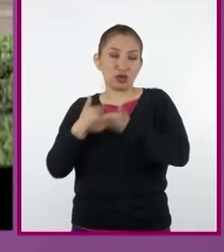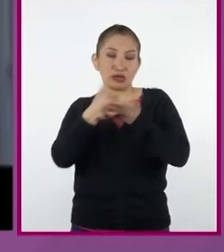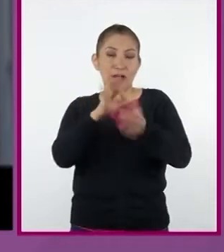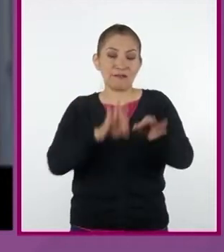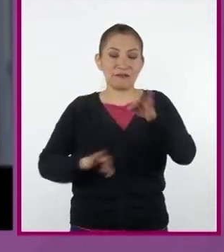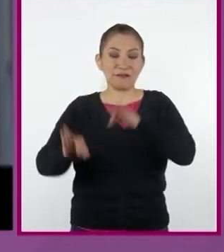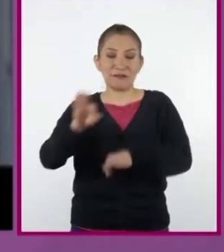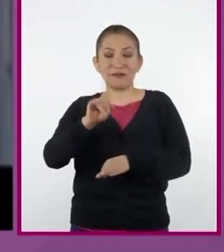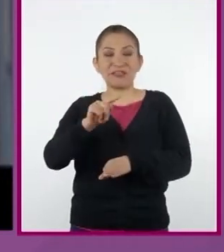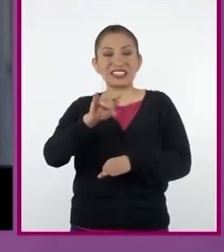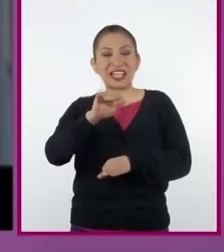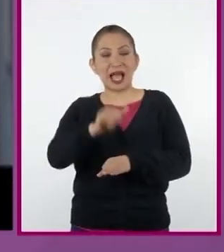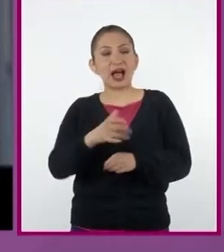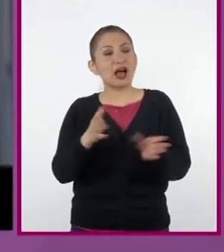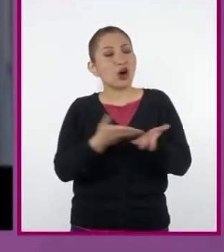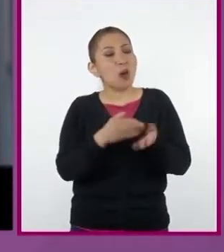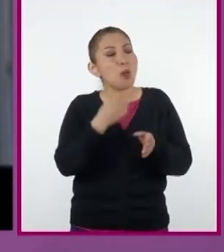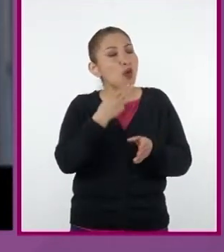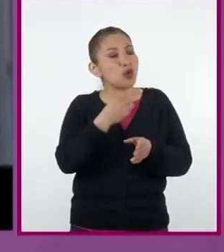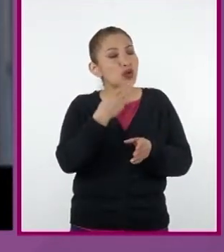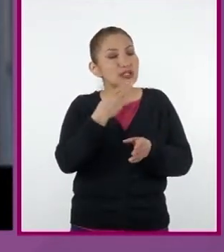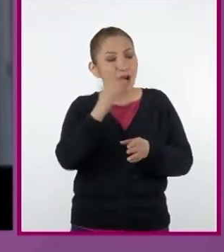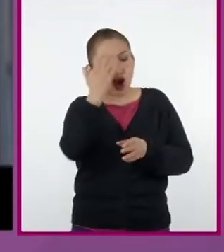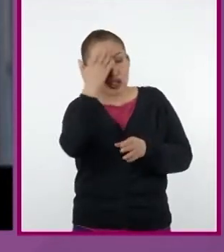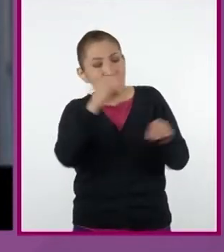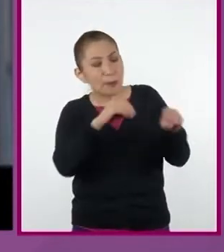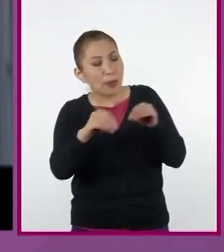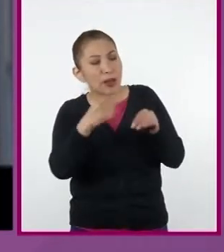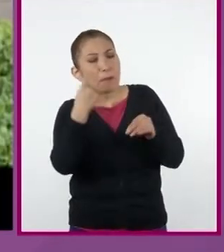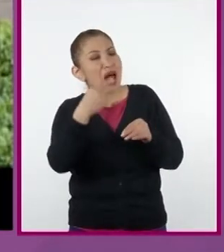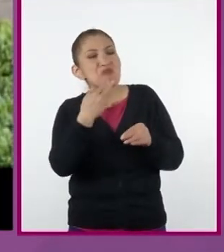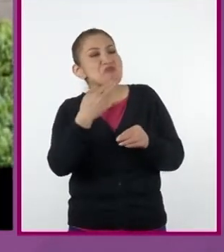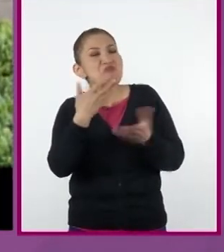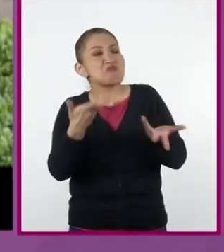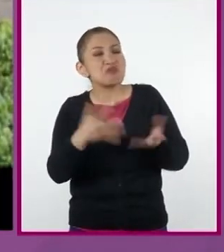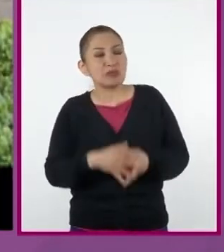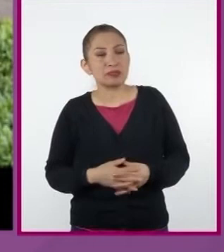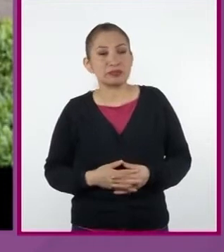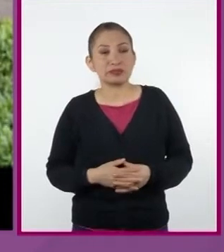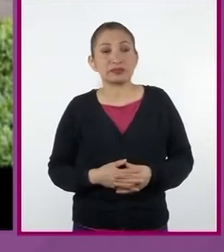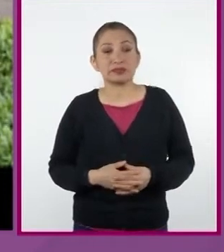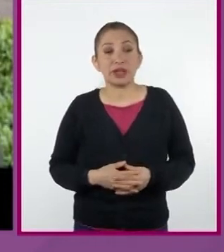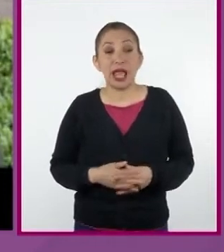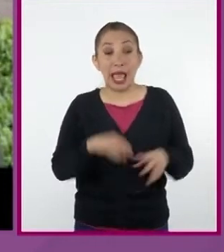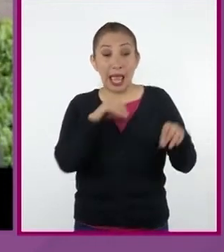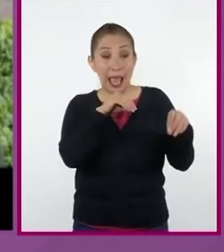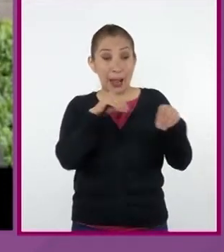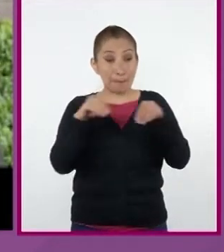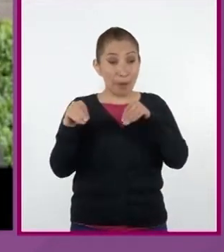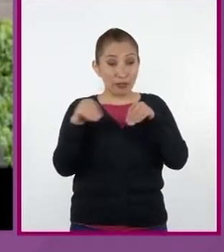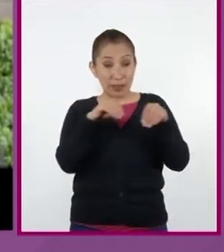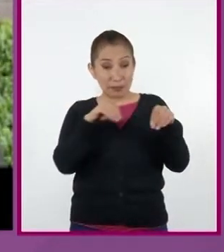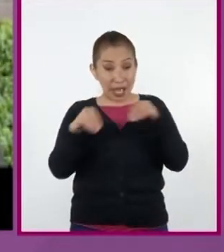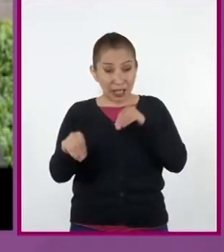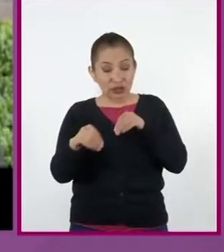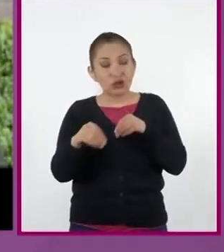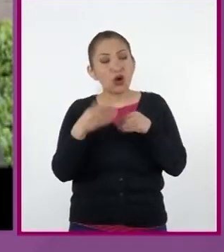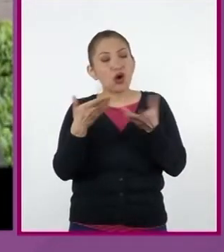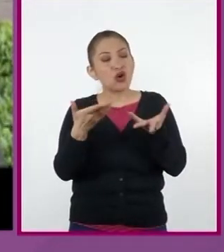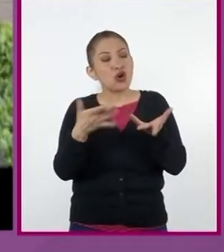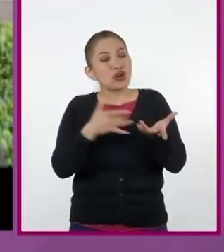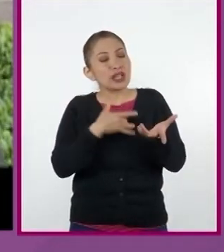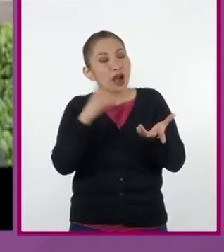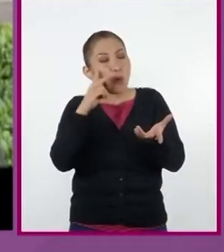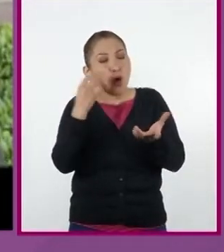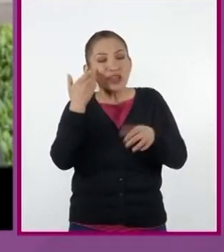Doctor, ¿cuáles son las aplicaciones científicas de conocer el movimiento? Pues el movimiento es el que nos da la sensación de